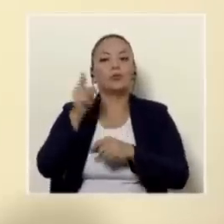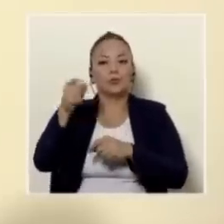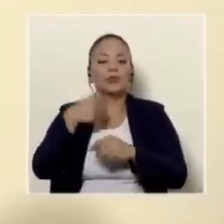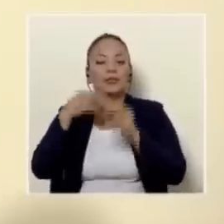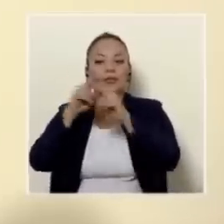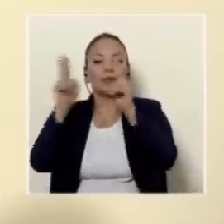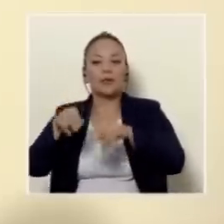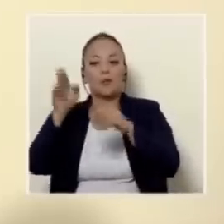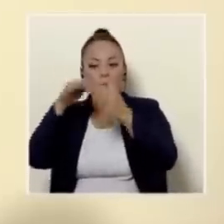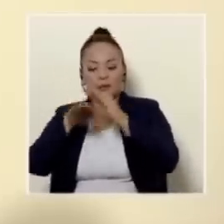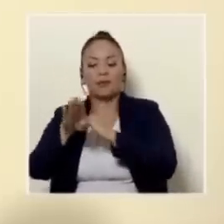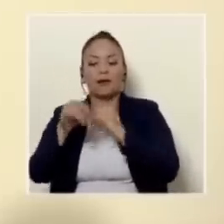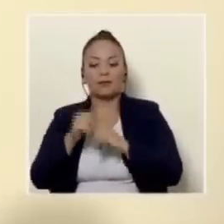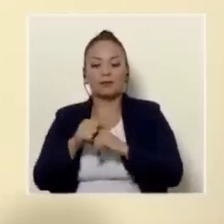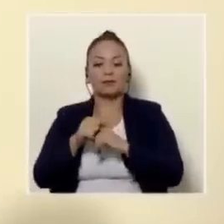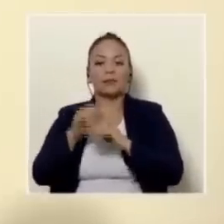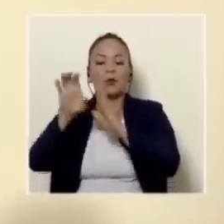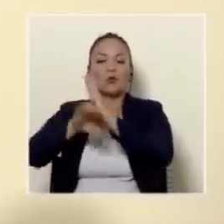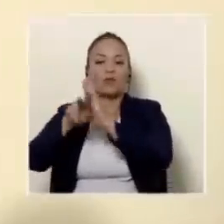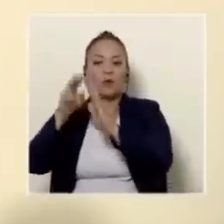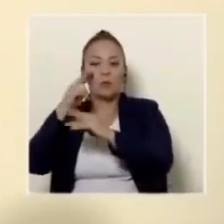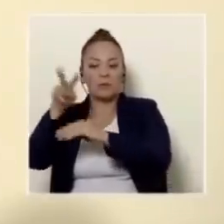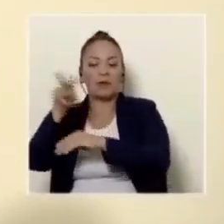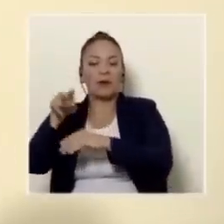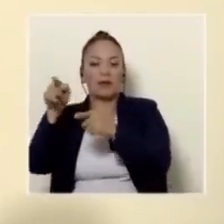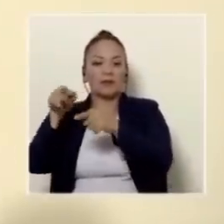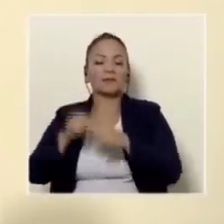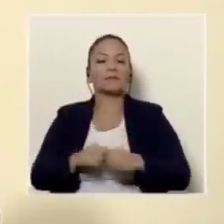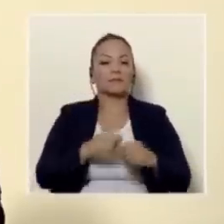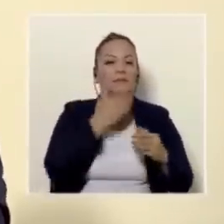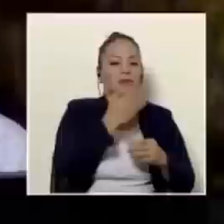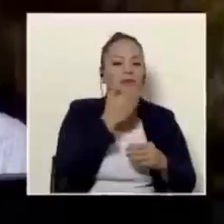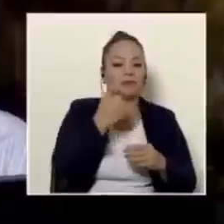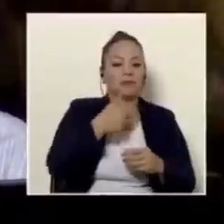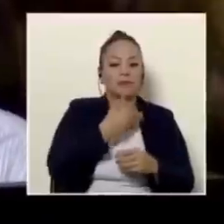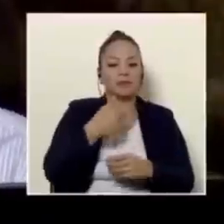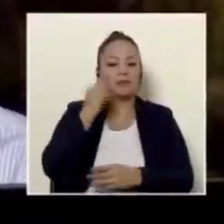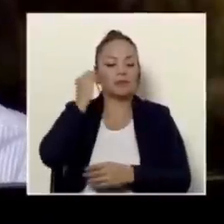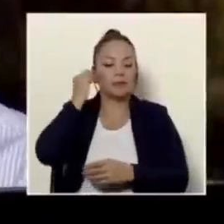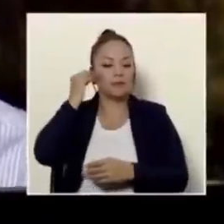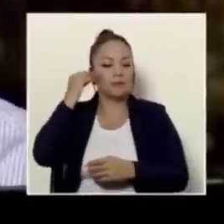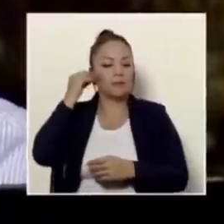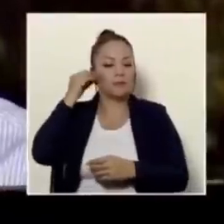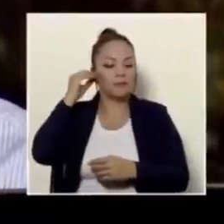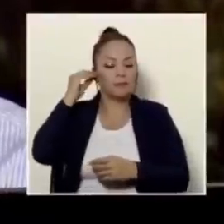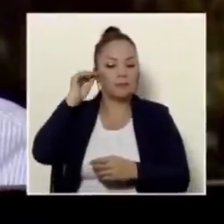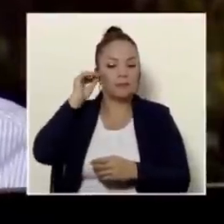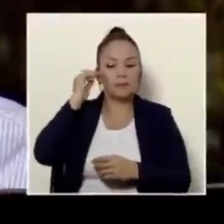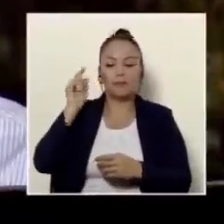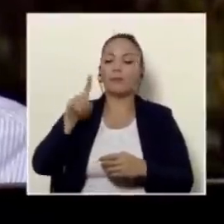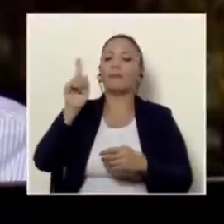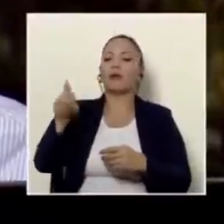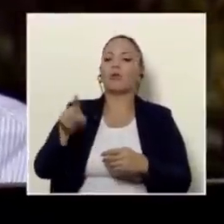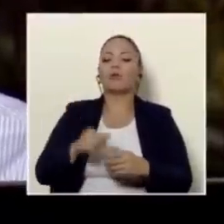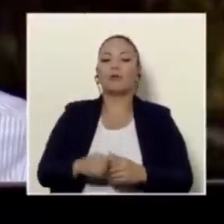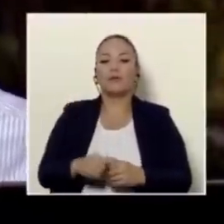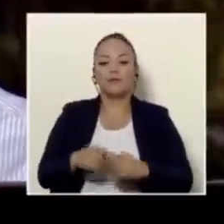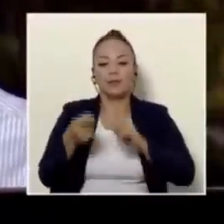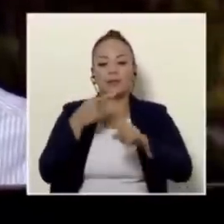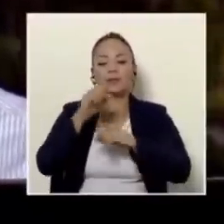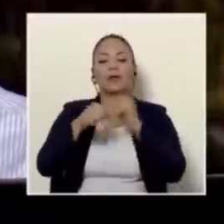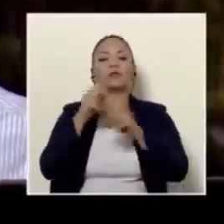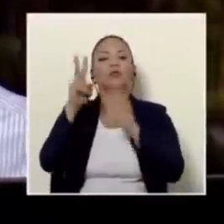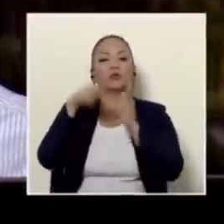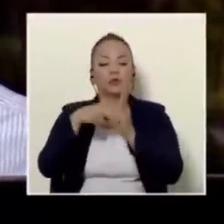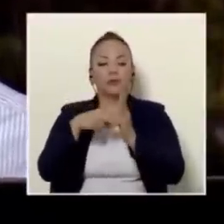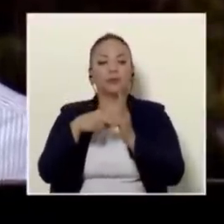tiene internet y se puede meter a sacar el currículum ahí. Gracias. Gracias, presidente. Don Rodrigo, la pregunta que le traíamos es que desde el